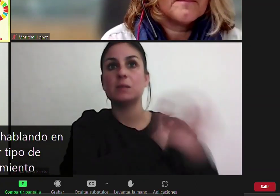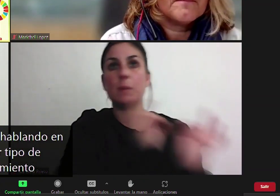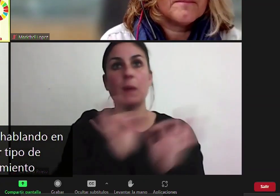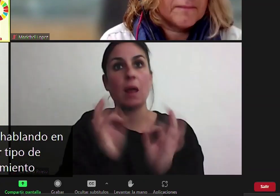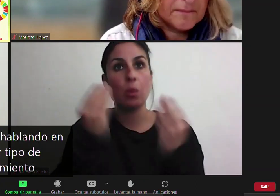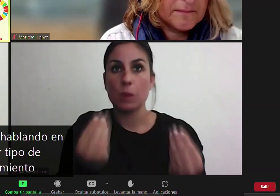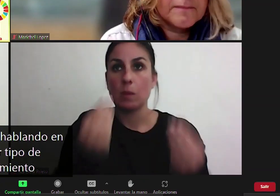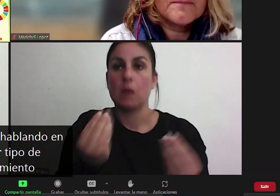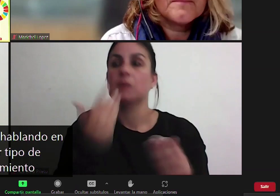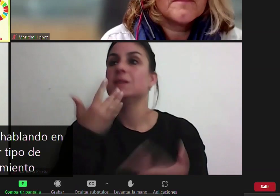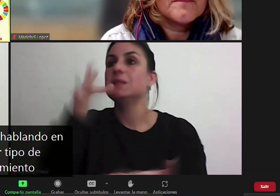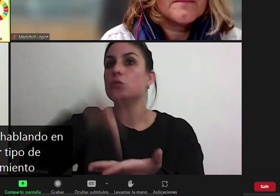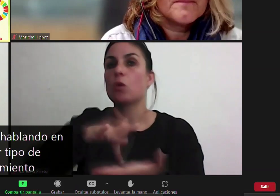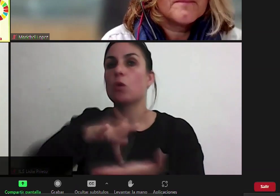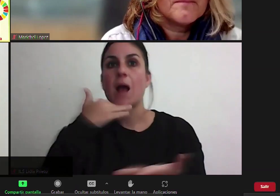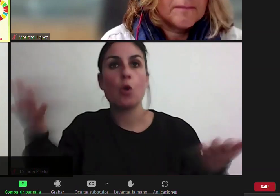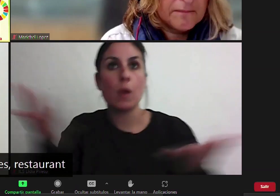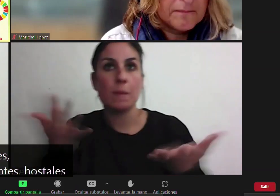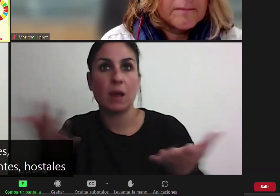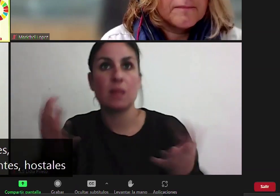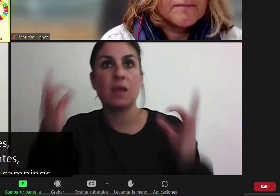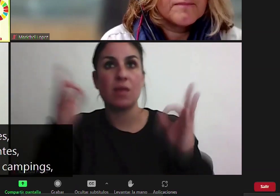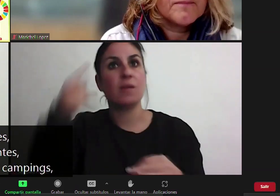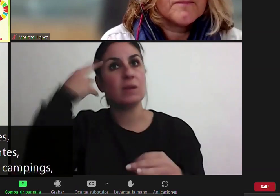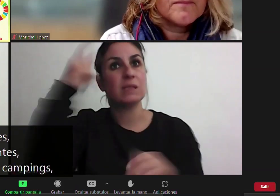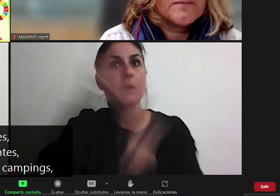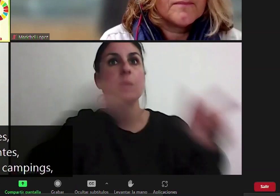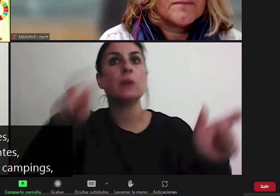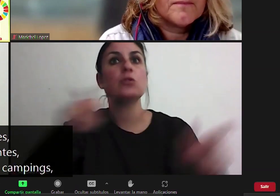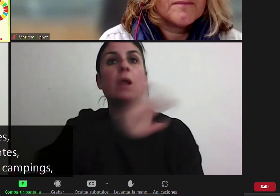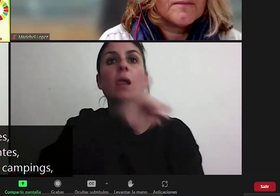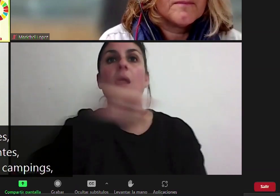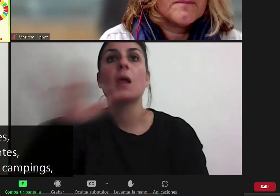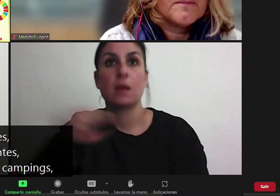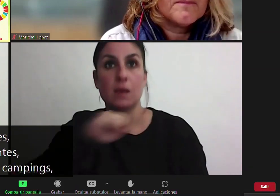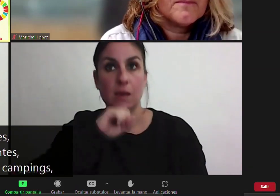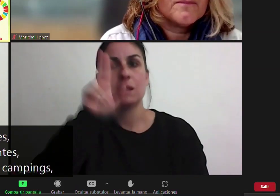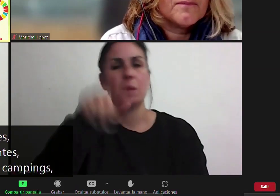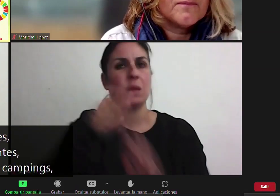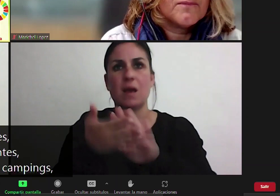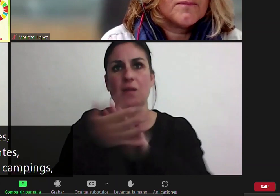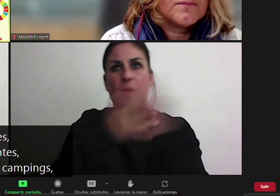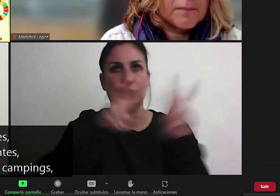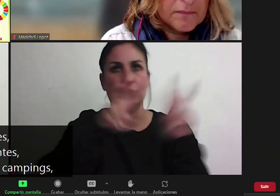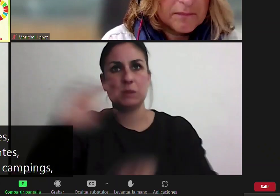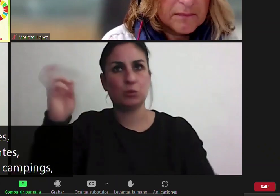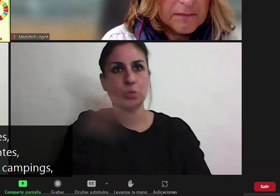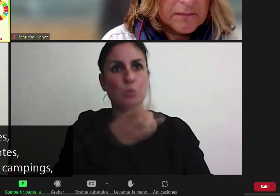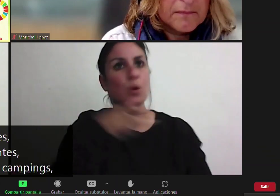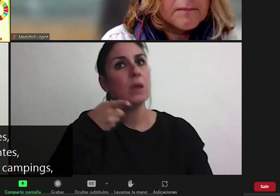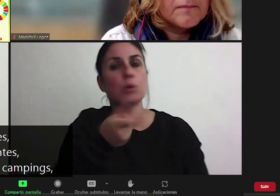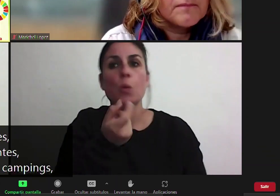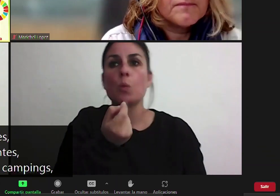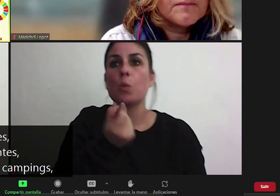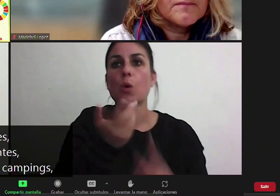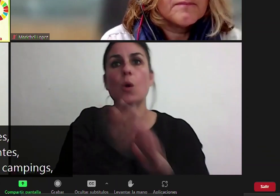de emergencia y su respectiva ubicación, entre otros aspectos, ¿no? Esto es un poco las cuestiones que se van